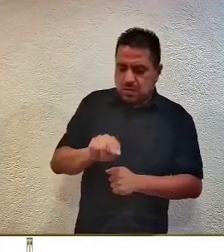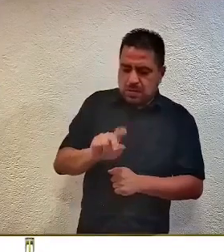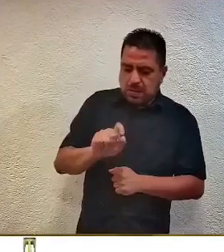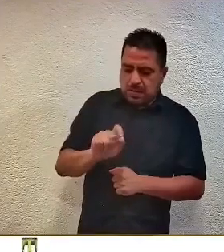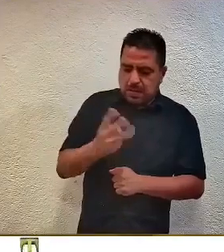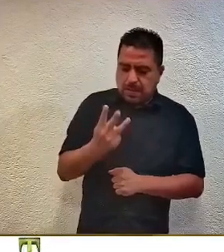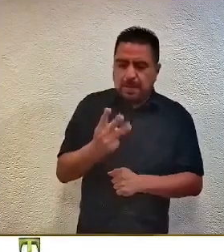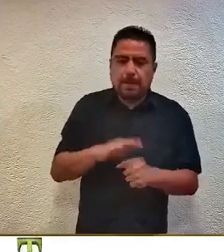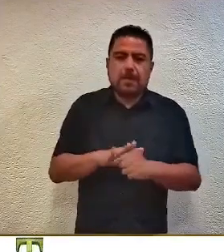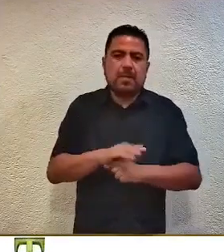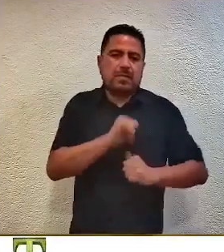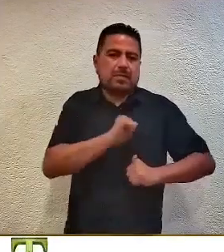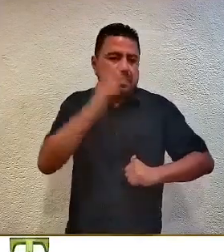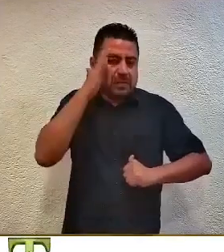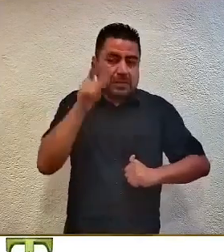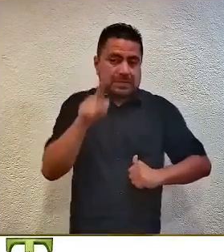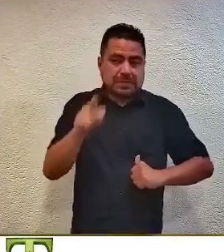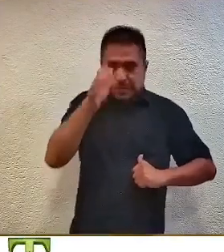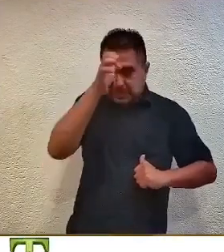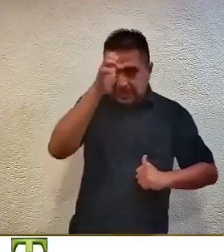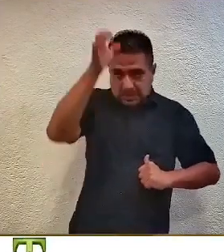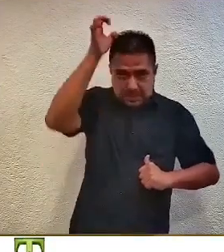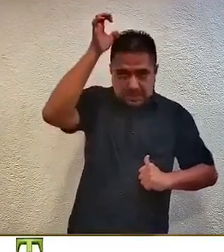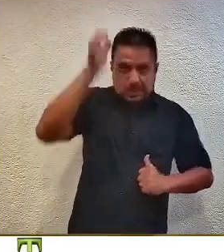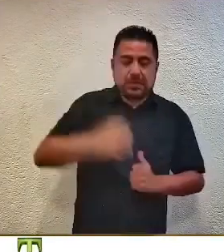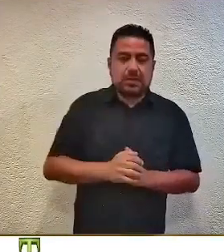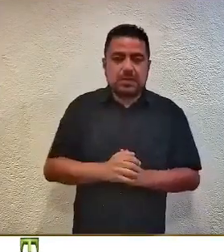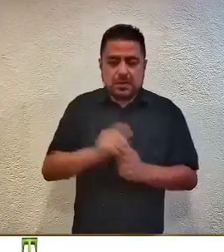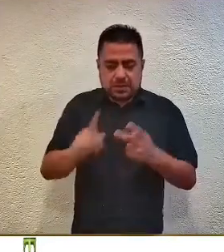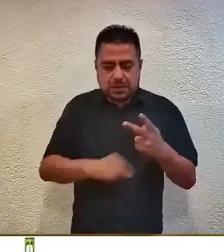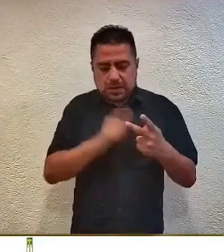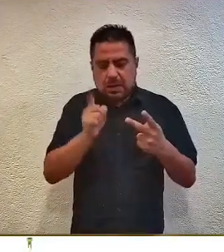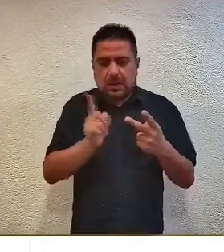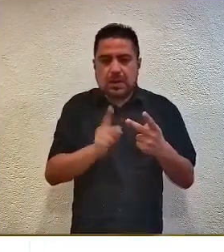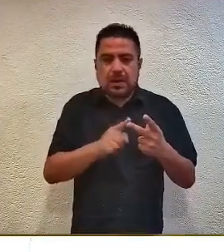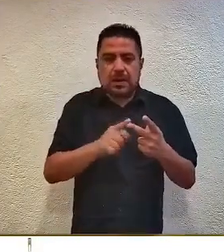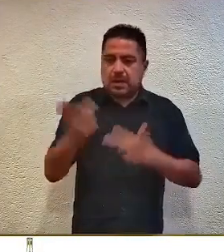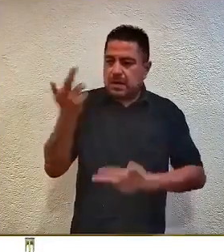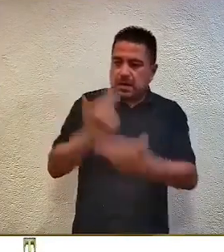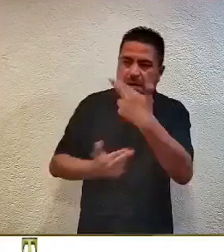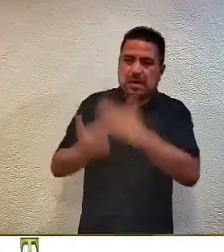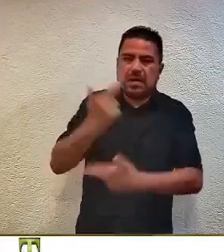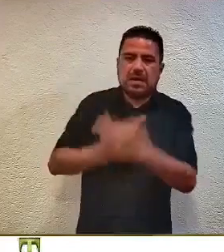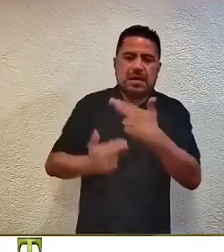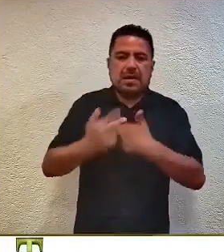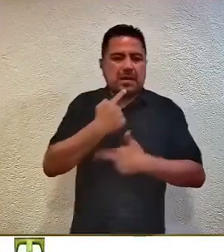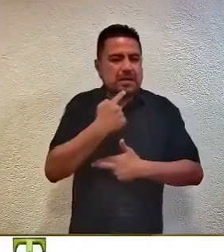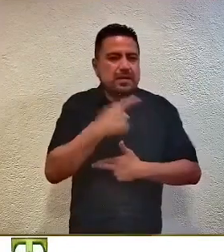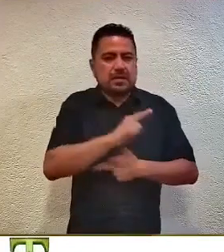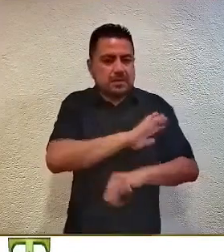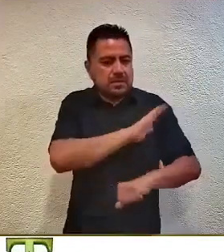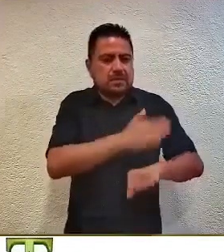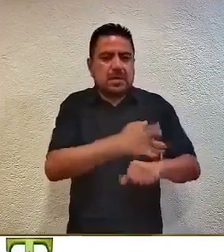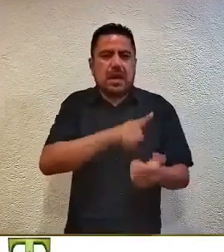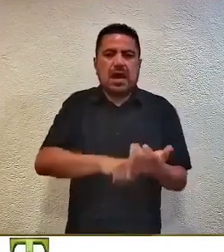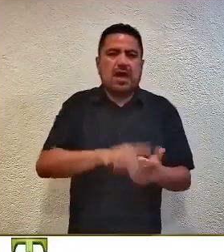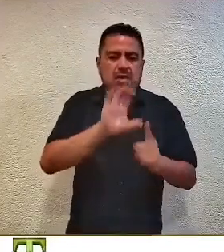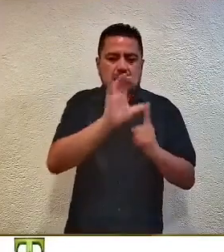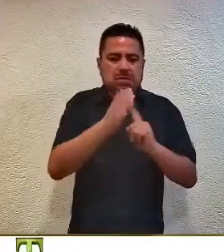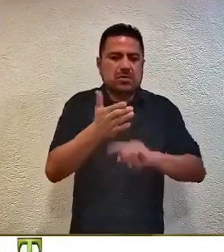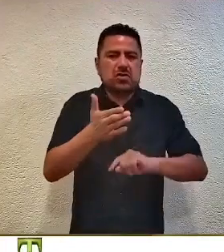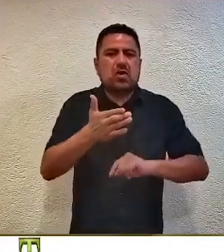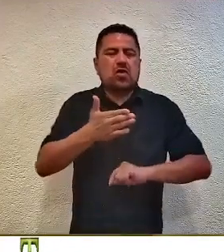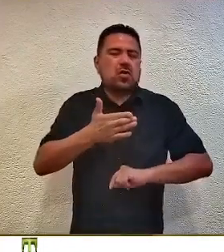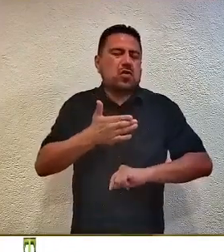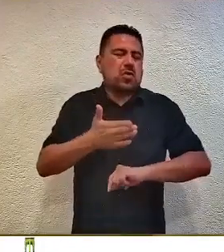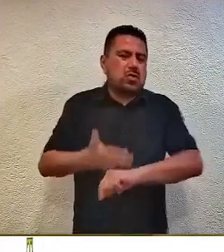TEE/GEC/40/2023, promovido por Alfredo Sánchez Esquivel. Segundo, se revoca la resolución impugnada y se ordena a la Comisión de Justicia que proceda